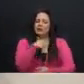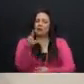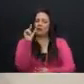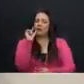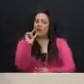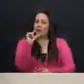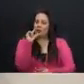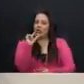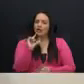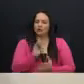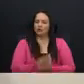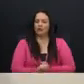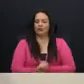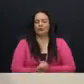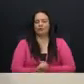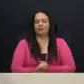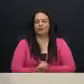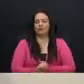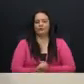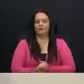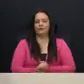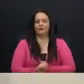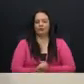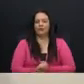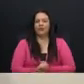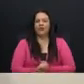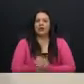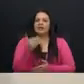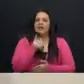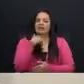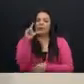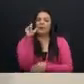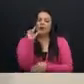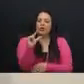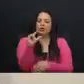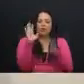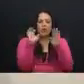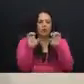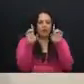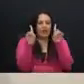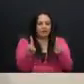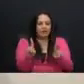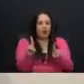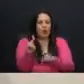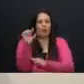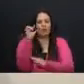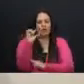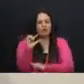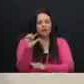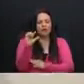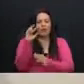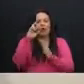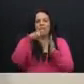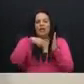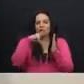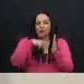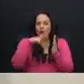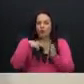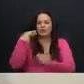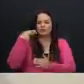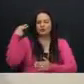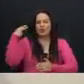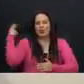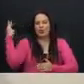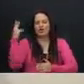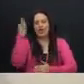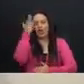educación, un poquito de lectura histórica y un poco de cordura a